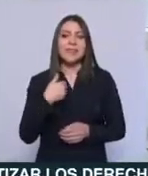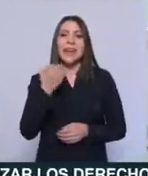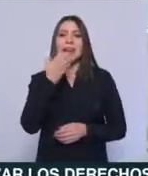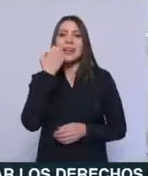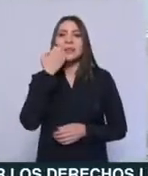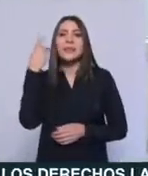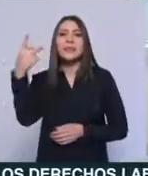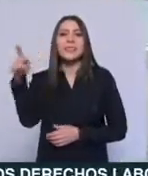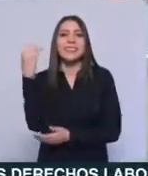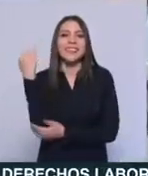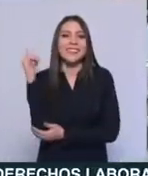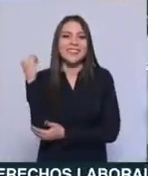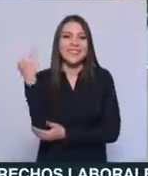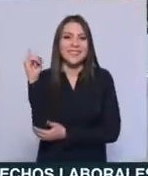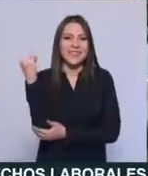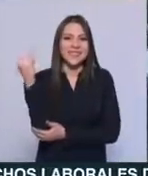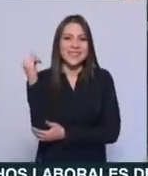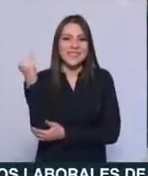kinder.